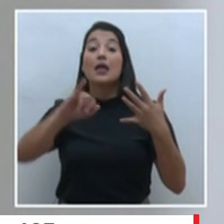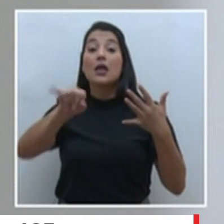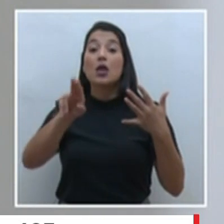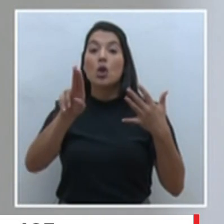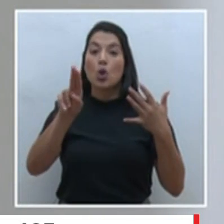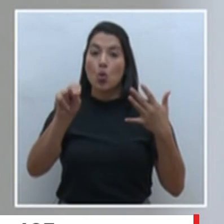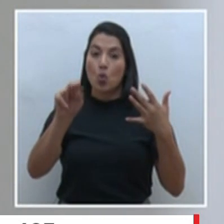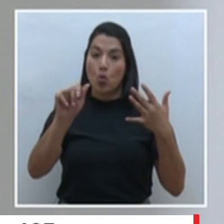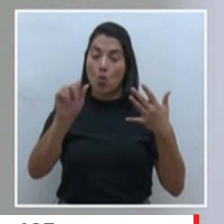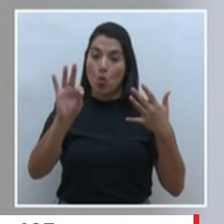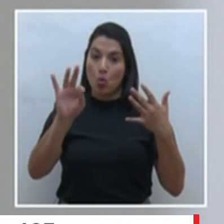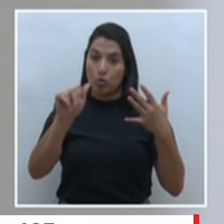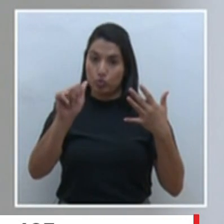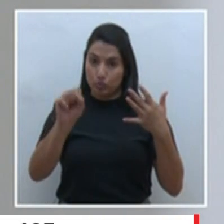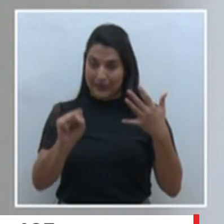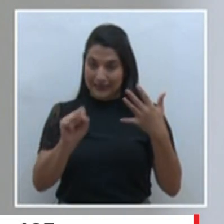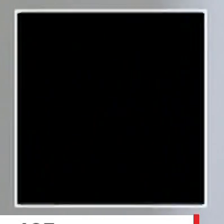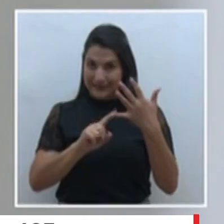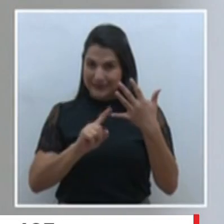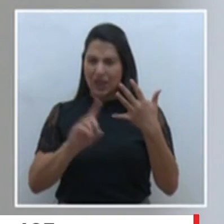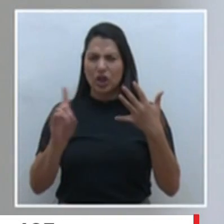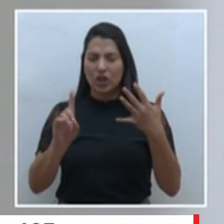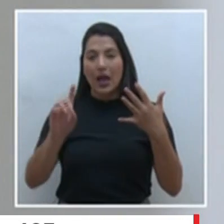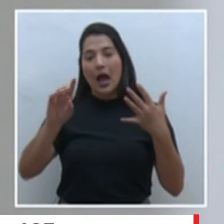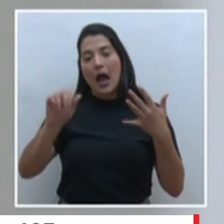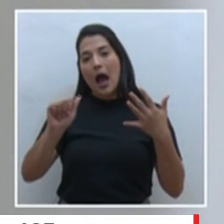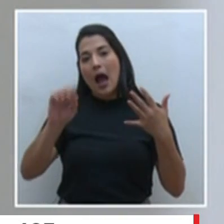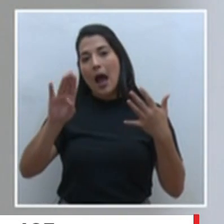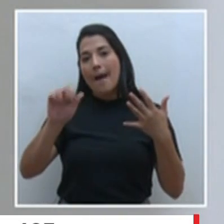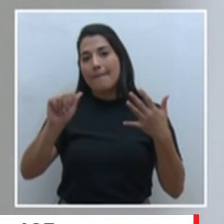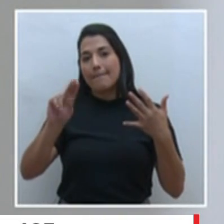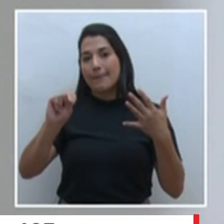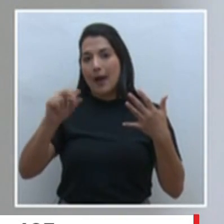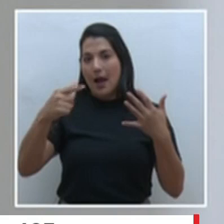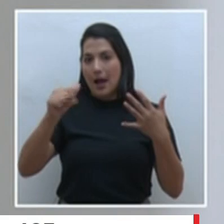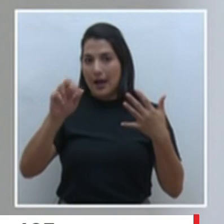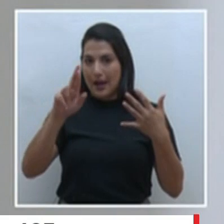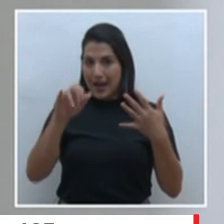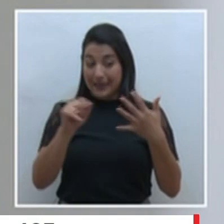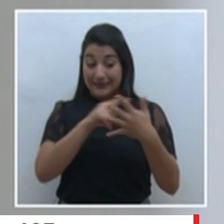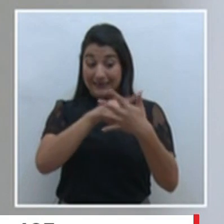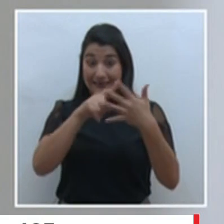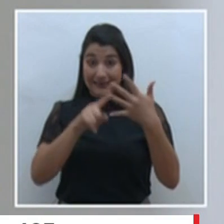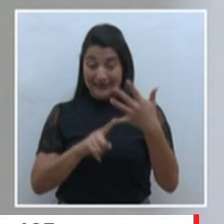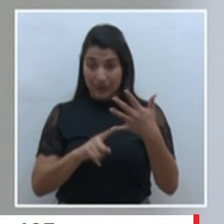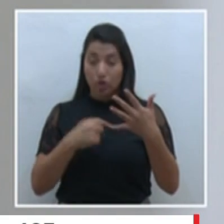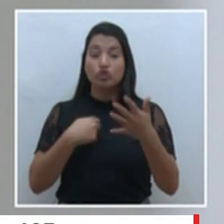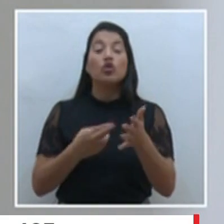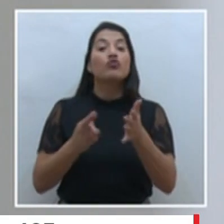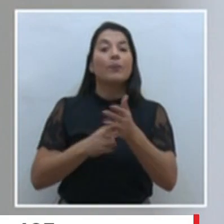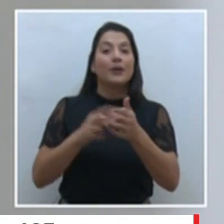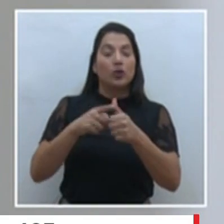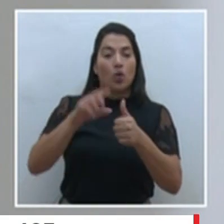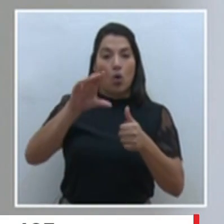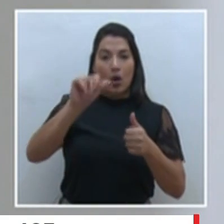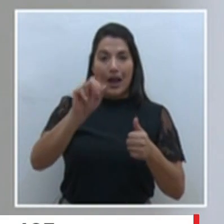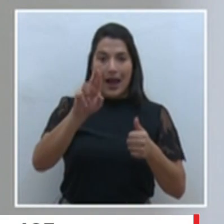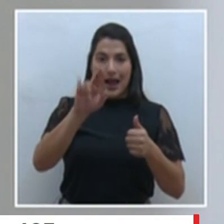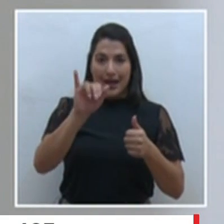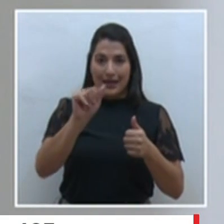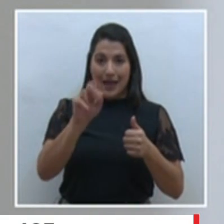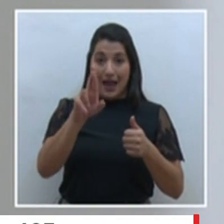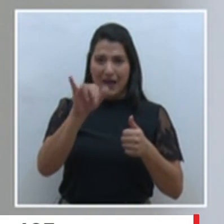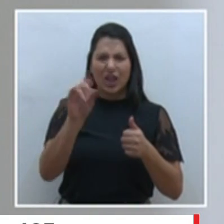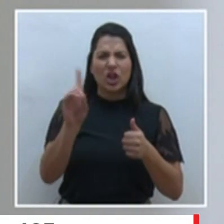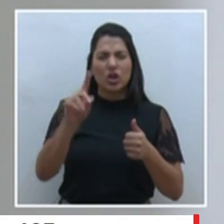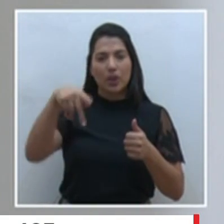Juntas, en el cantón de Avangares. Estos distritos que he mencionado, repito, Cariari en Pocosí, Peñas